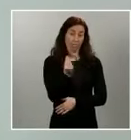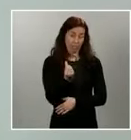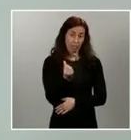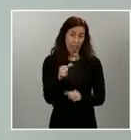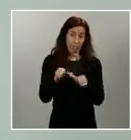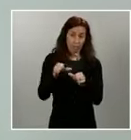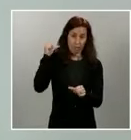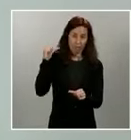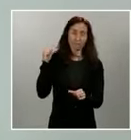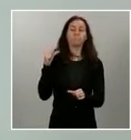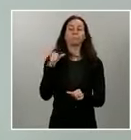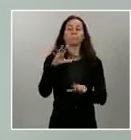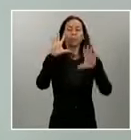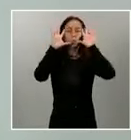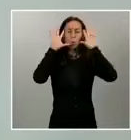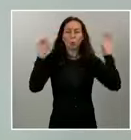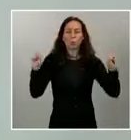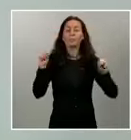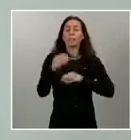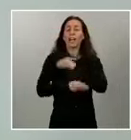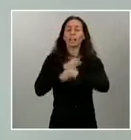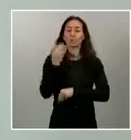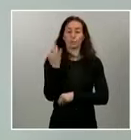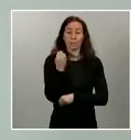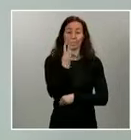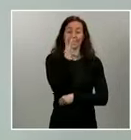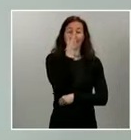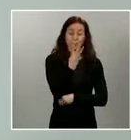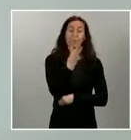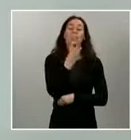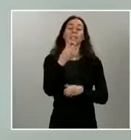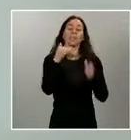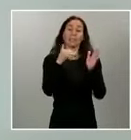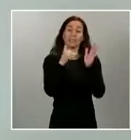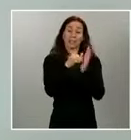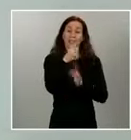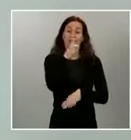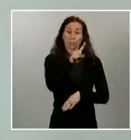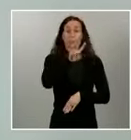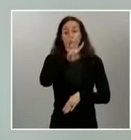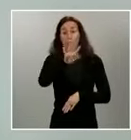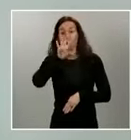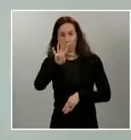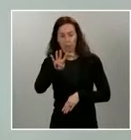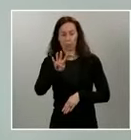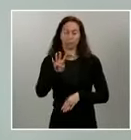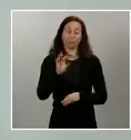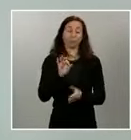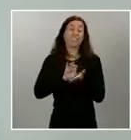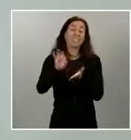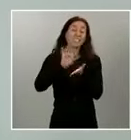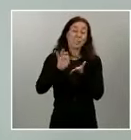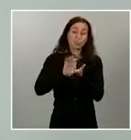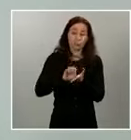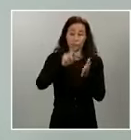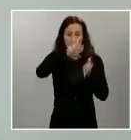civiles han realizado un total de 3.144 servicios humanitarios de rescate o auxilios de todo tipo,